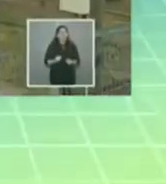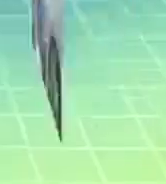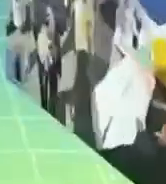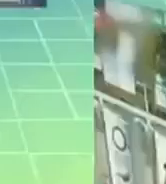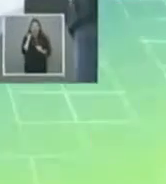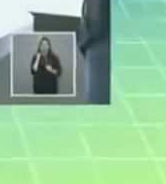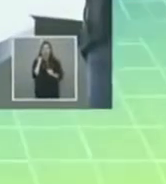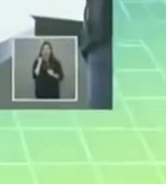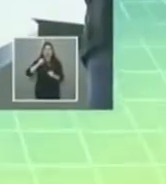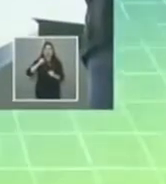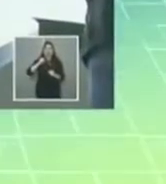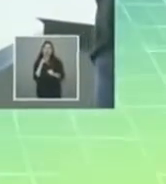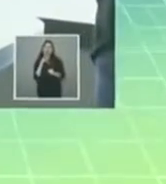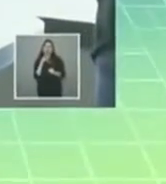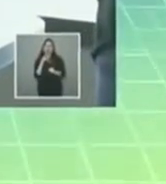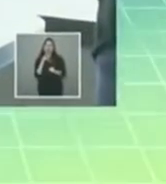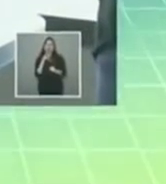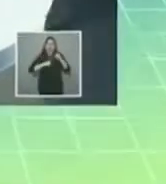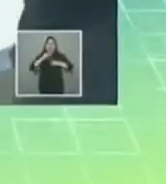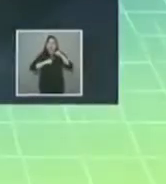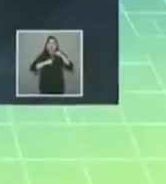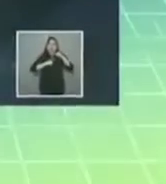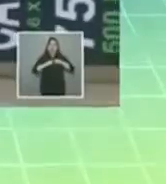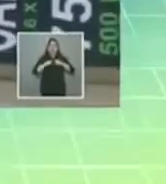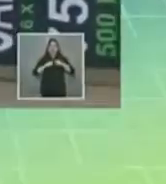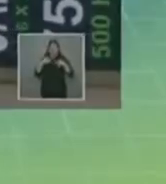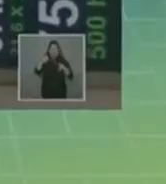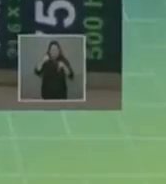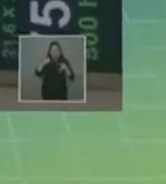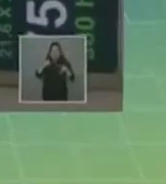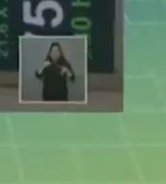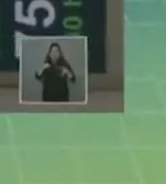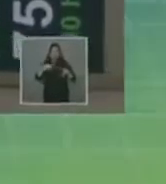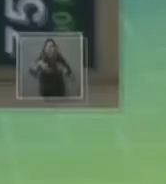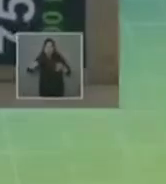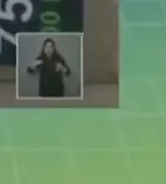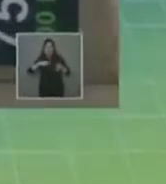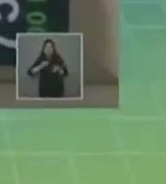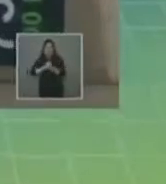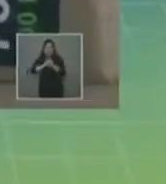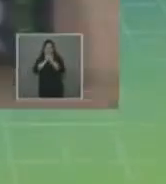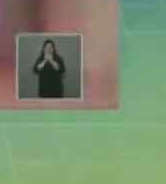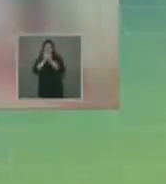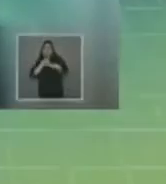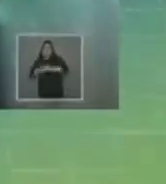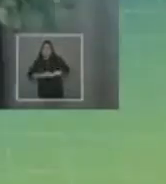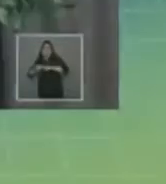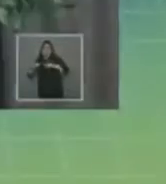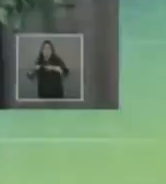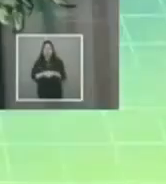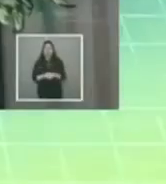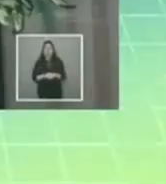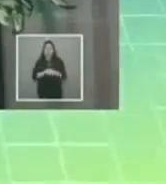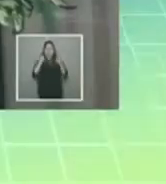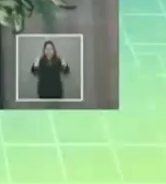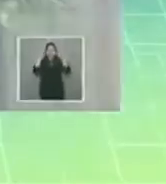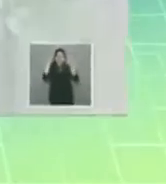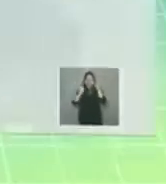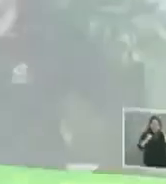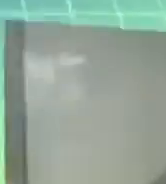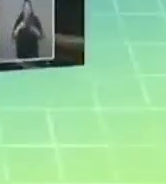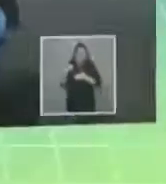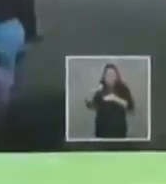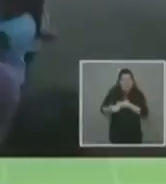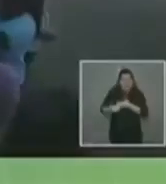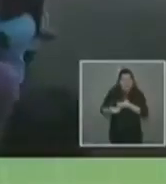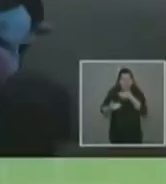pagan normalmente por kilo de papel recolectado. Perfecto. Víctor, y cuando tienes esta idea, cuando la vas